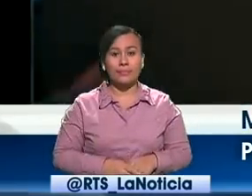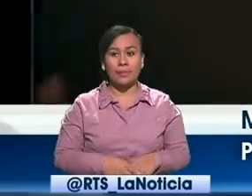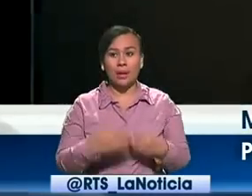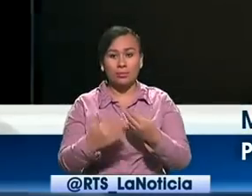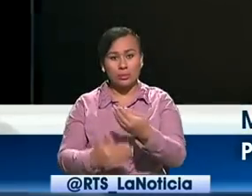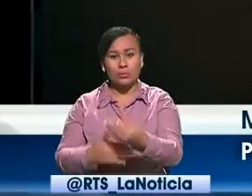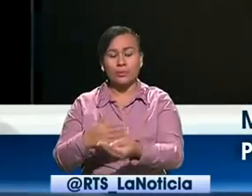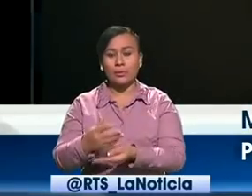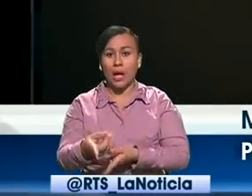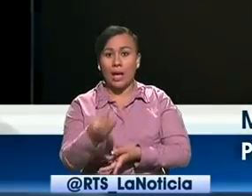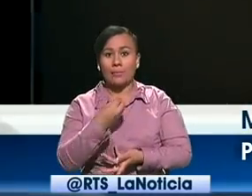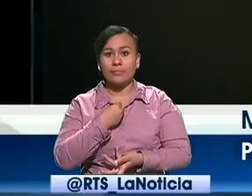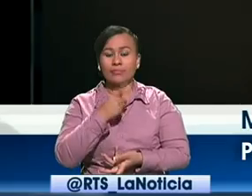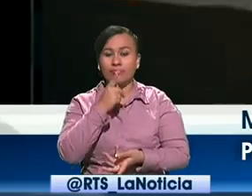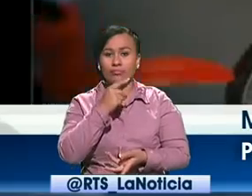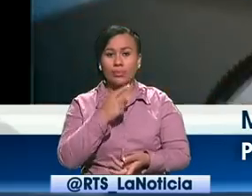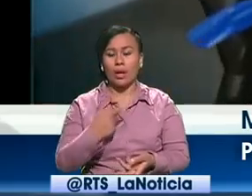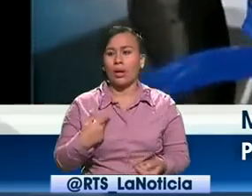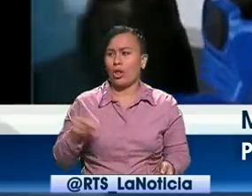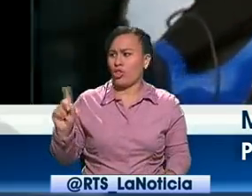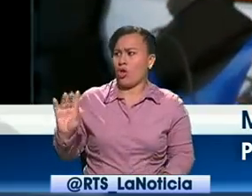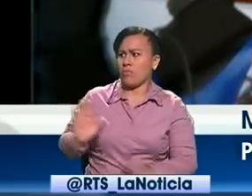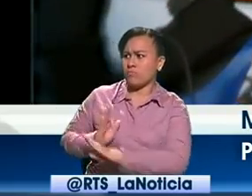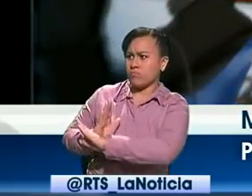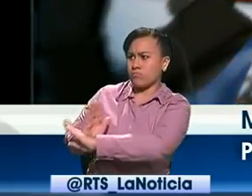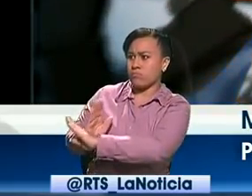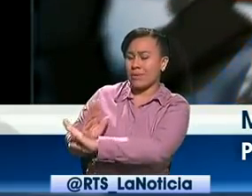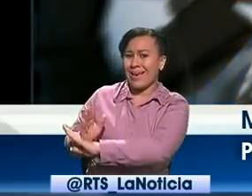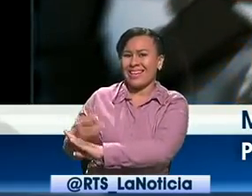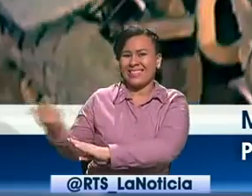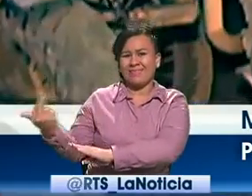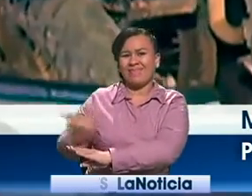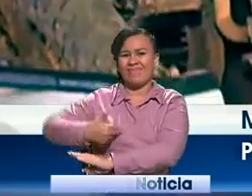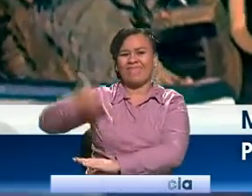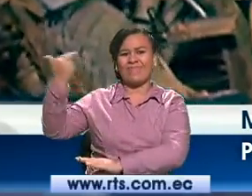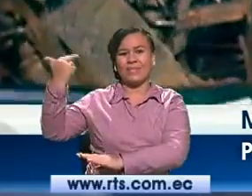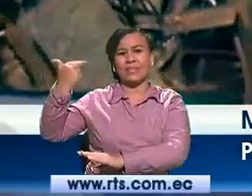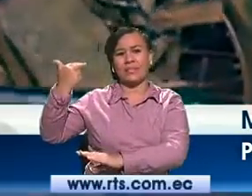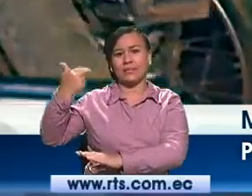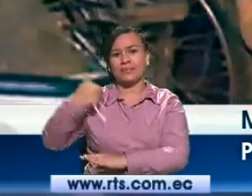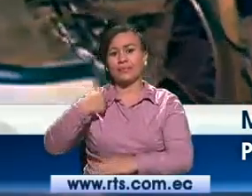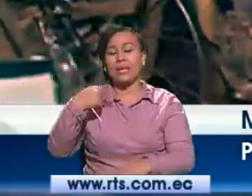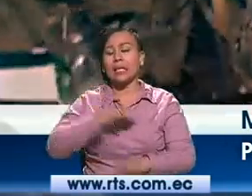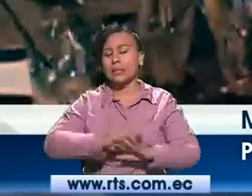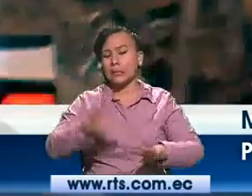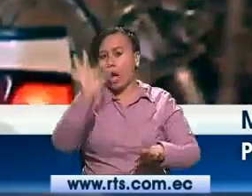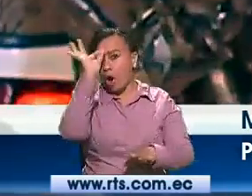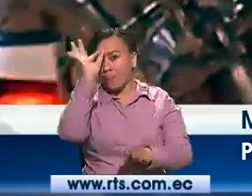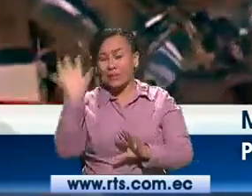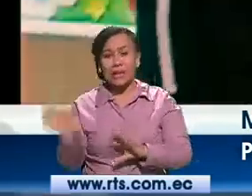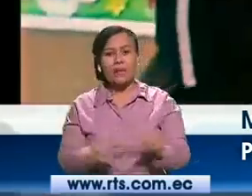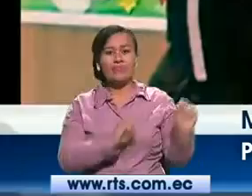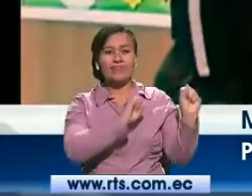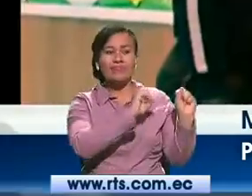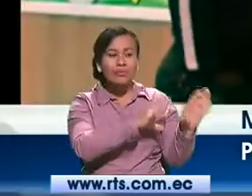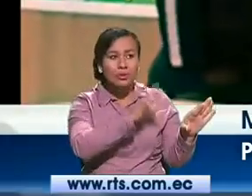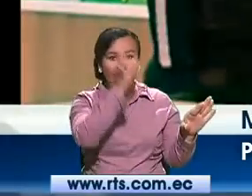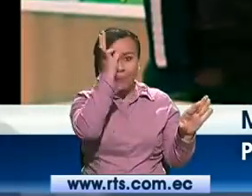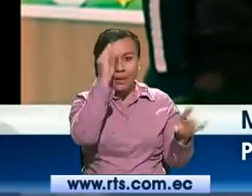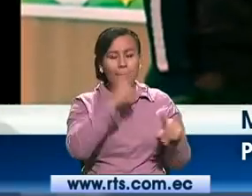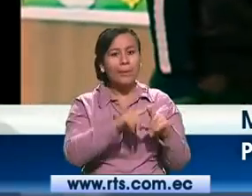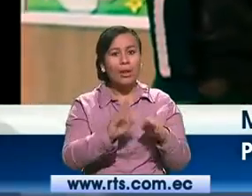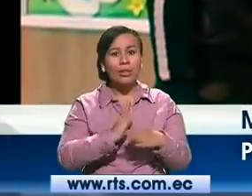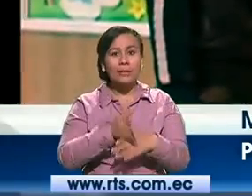eso, él no se quiso dejar y le dispararon. Fue hospitalizado, pero horas más tarde se quedó sin